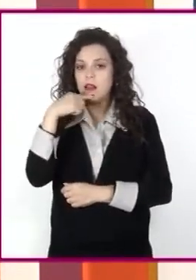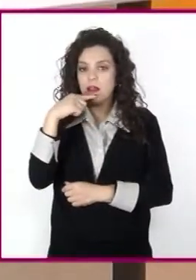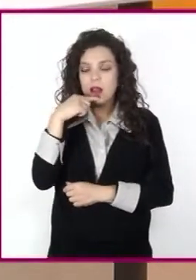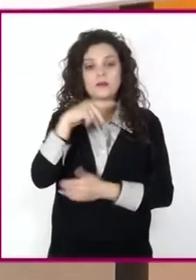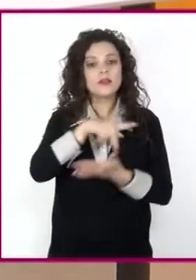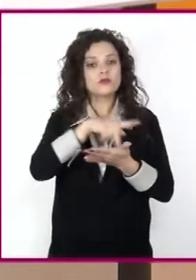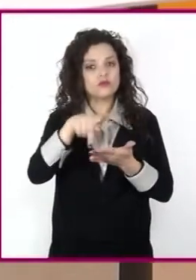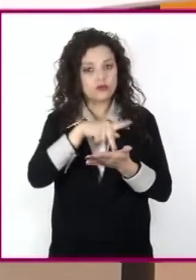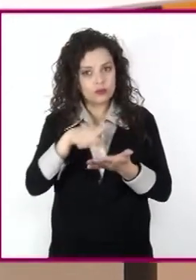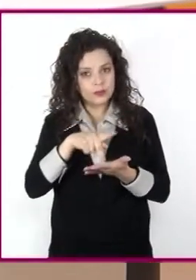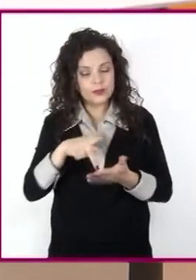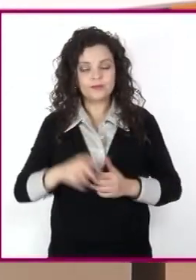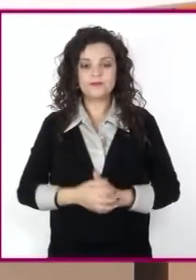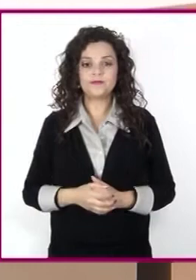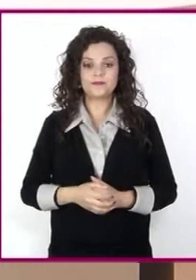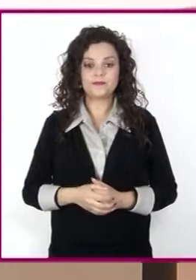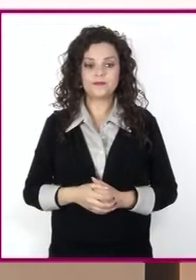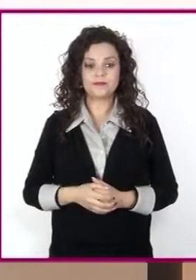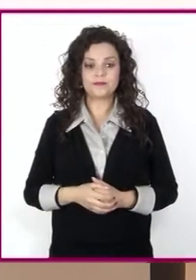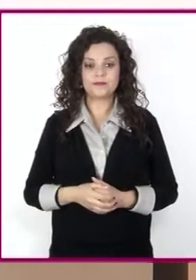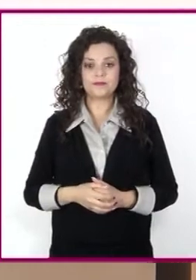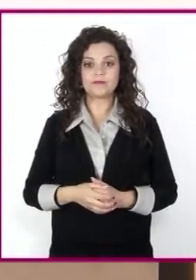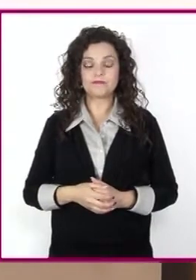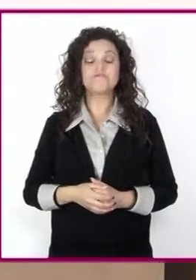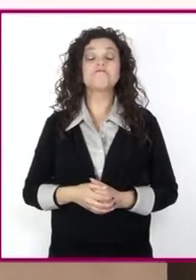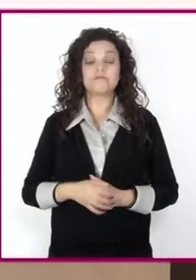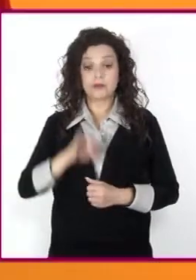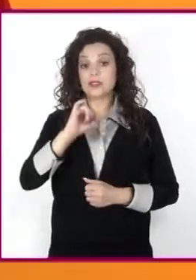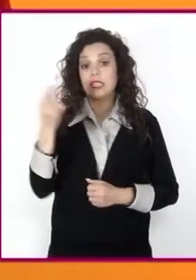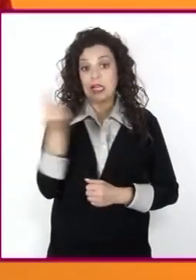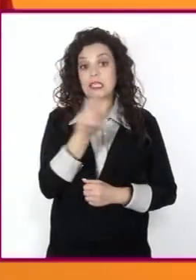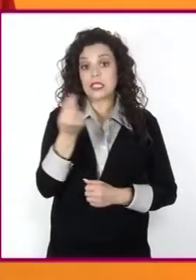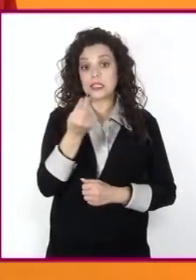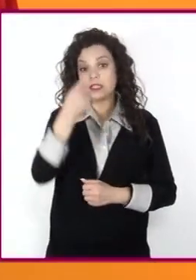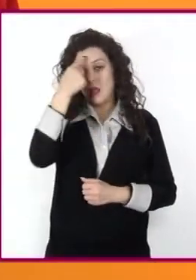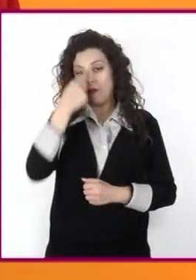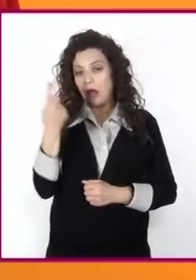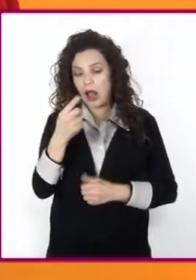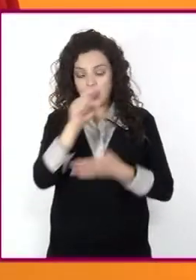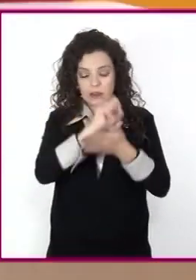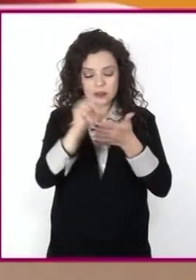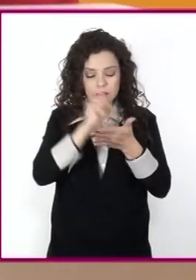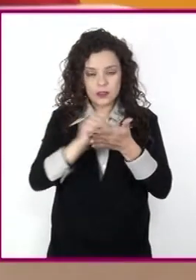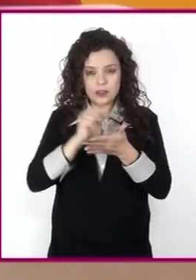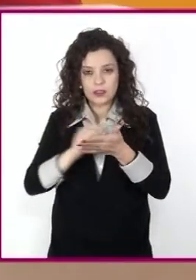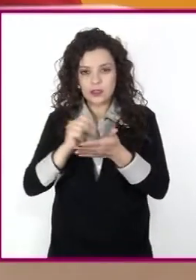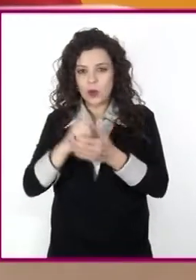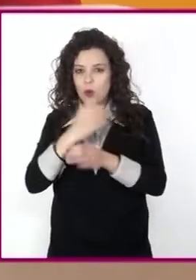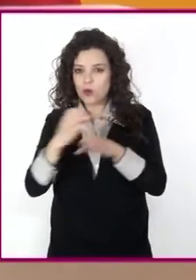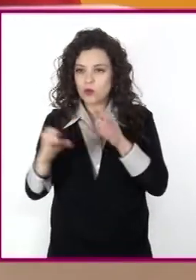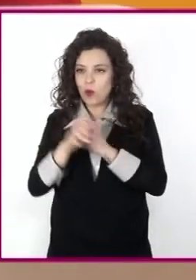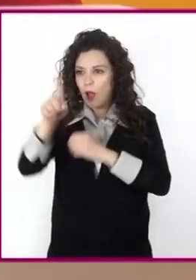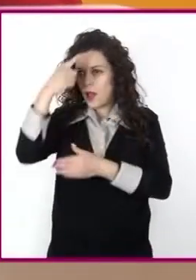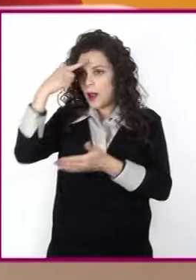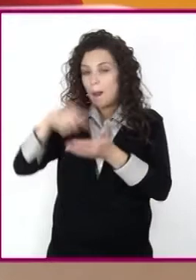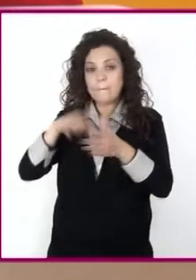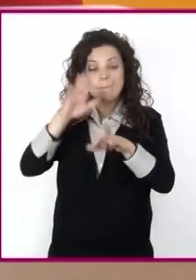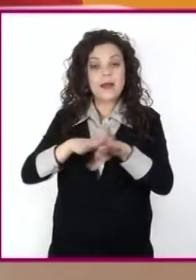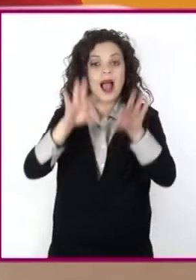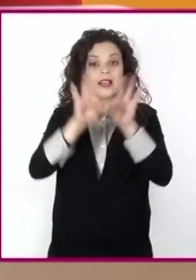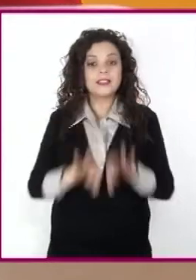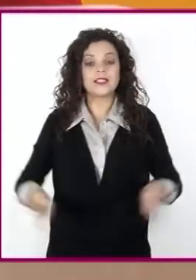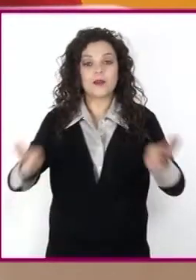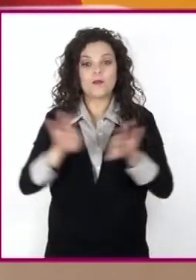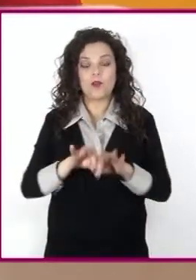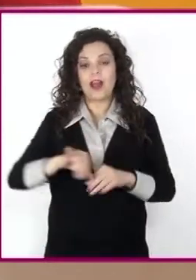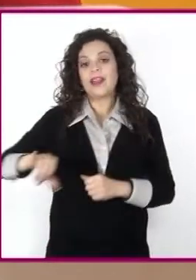lápiz. Estamos seguras de que los necesitarán para anotar los aspectos más relevantes e interesantes que